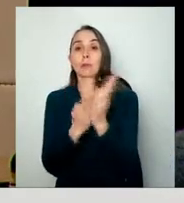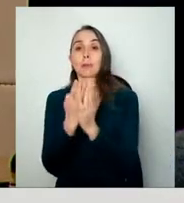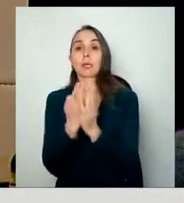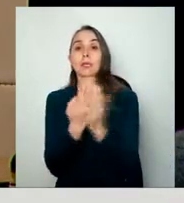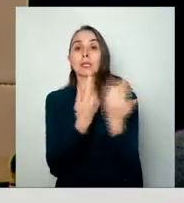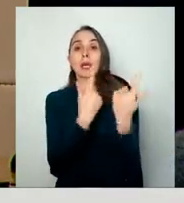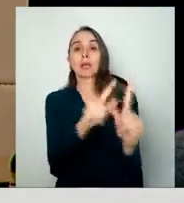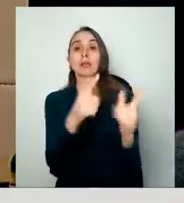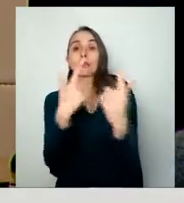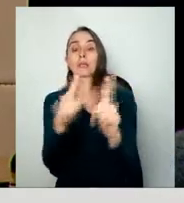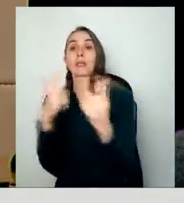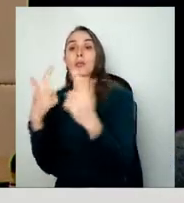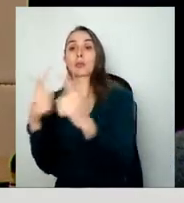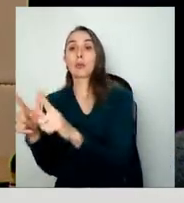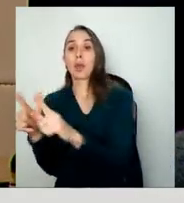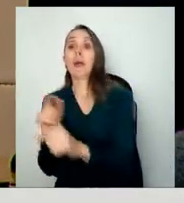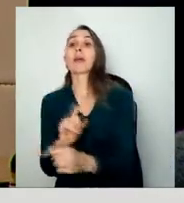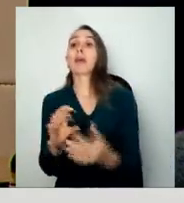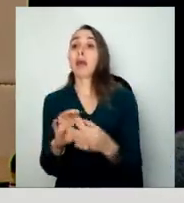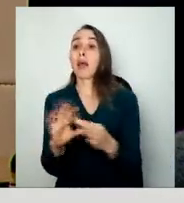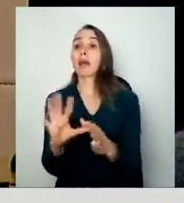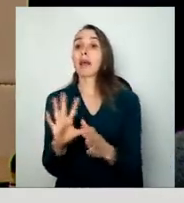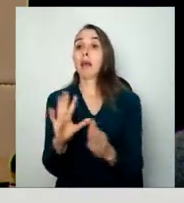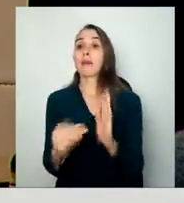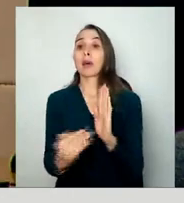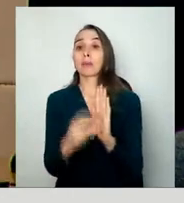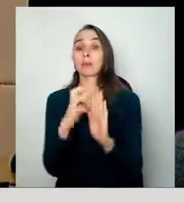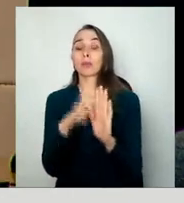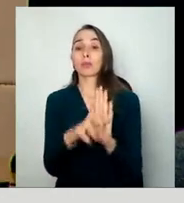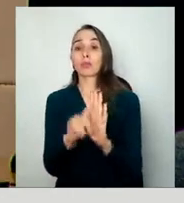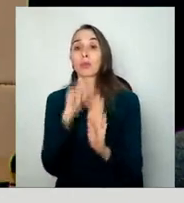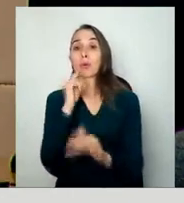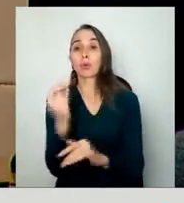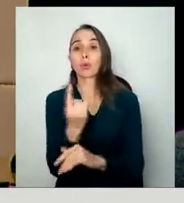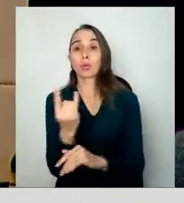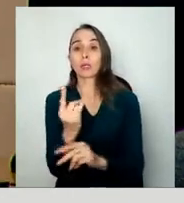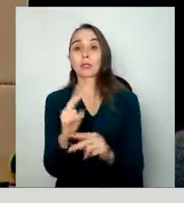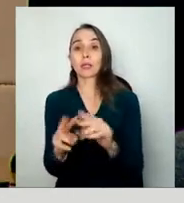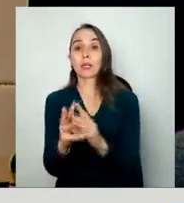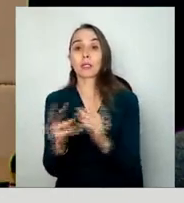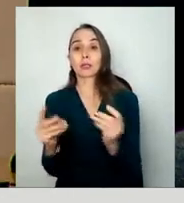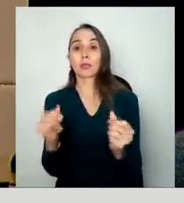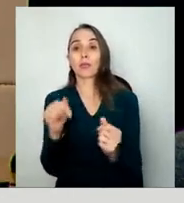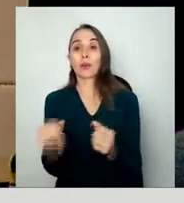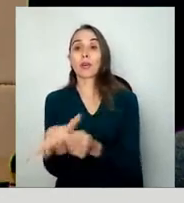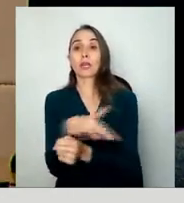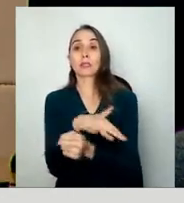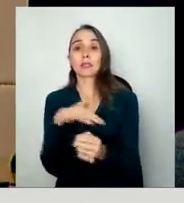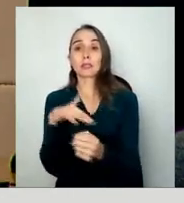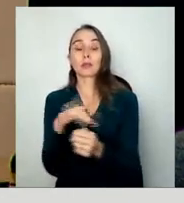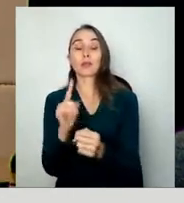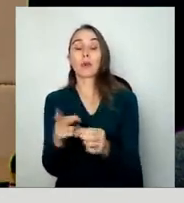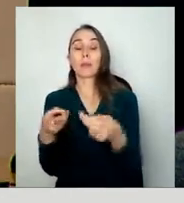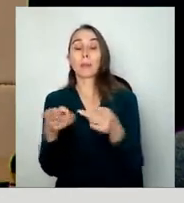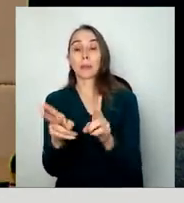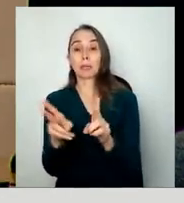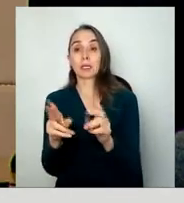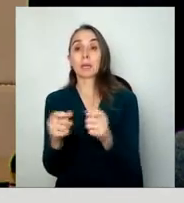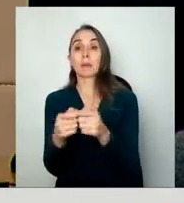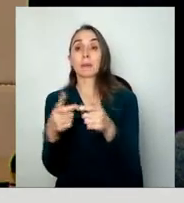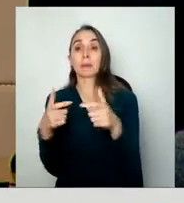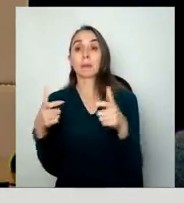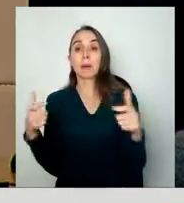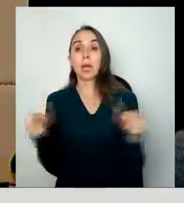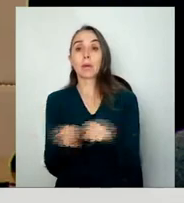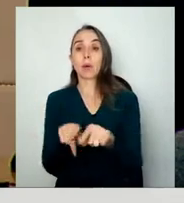eso es crítico y apoyar este proyecto urgente resolvamos ahora esta situación y no permitamos que proliferen casos como el de